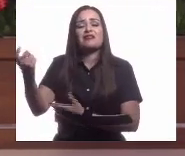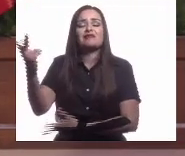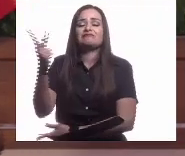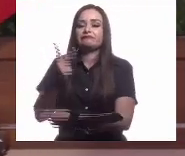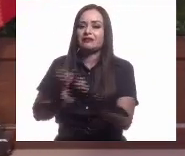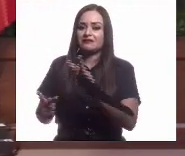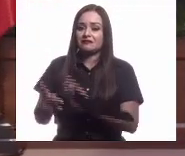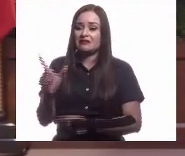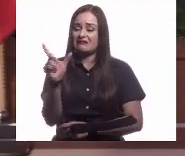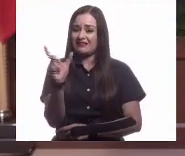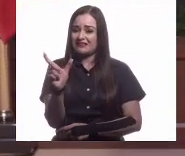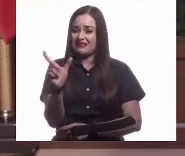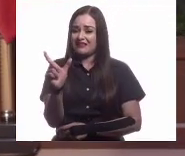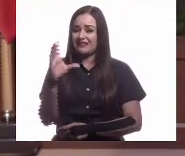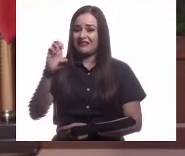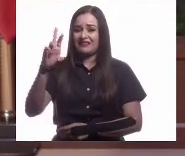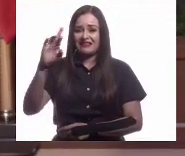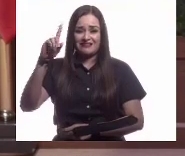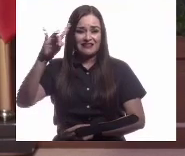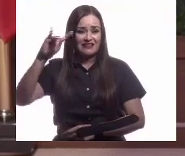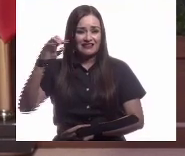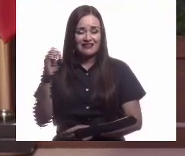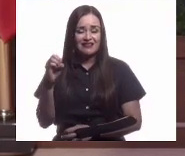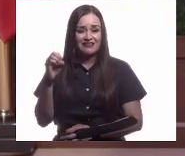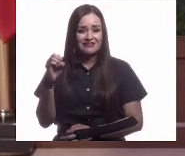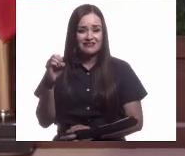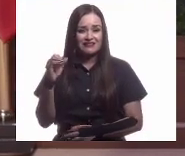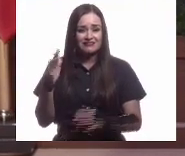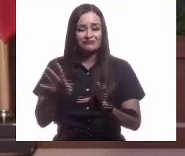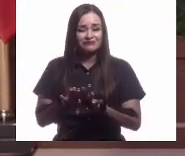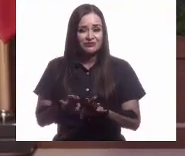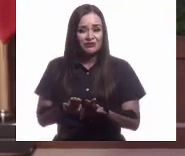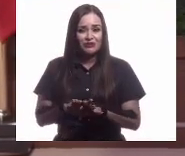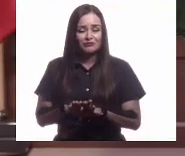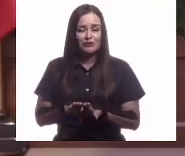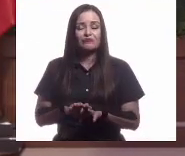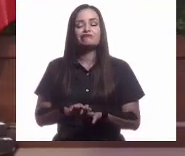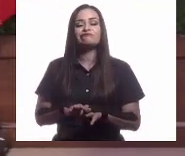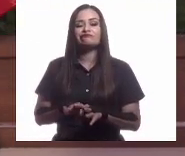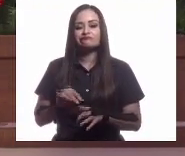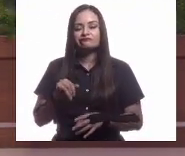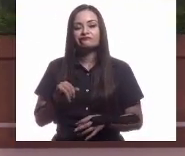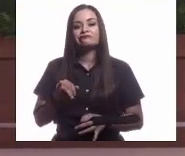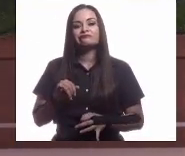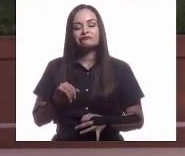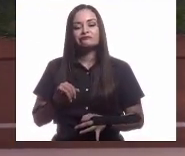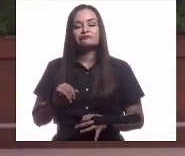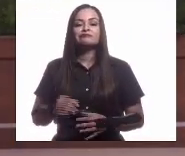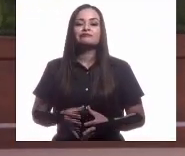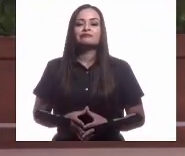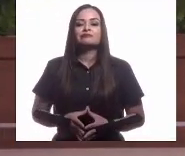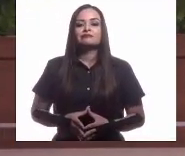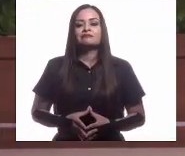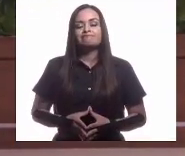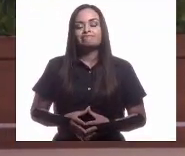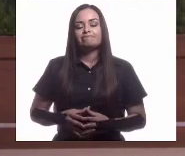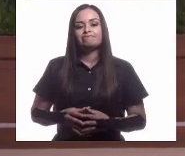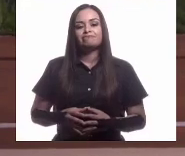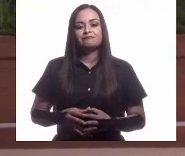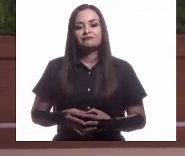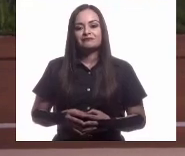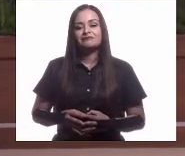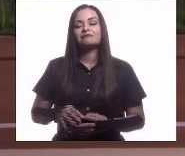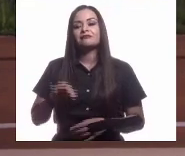una tarjeta de crédito implica solicitar una línea de crédito y cada que consumimos es un pequeño crédito de consumo que utilizamos. Otros,